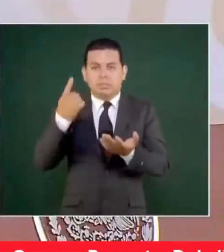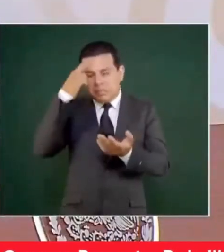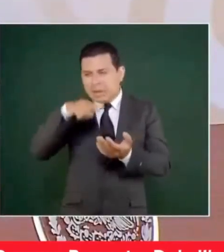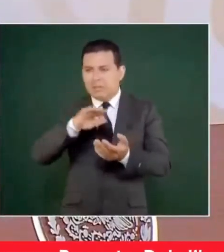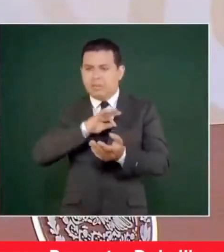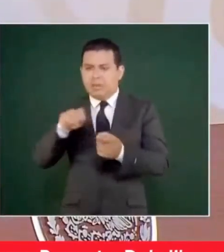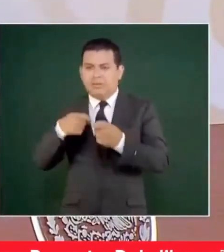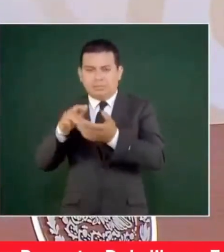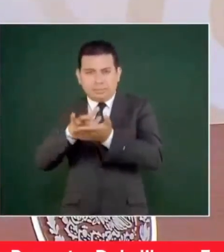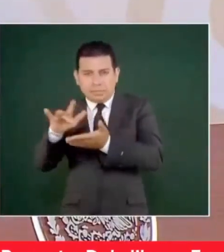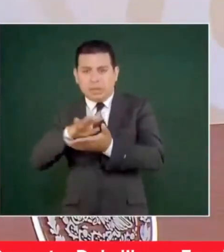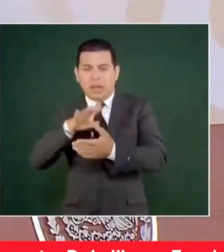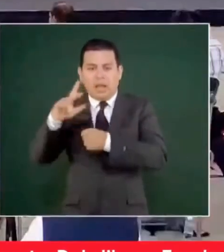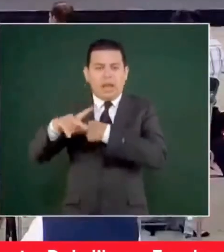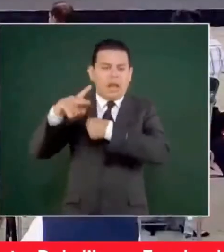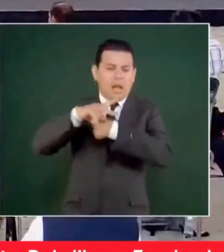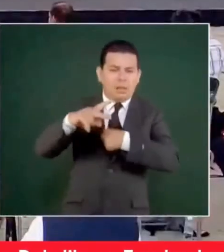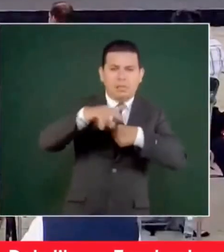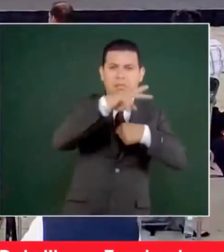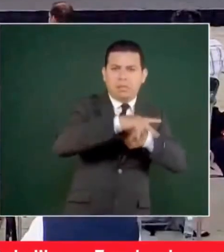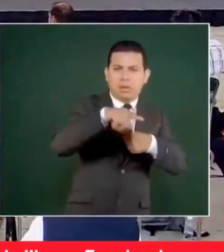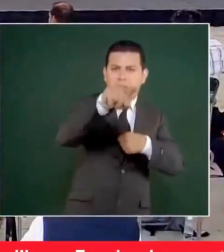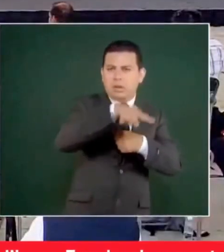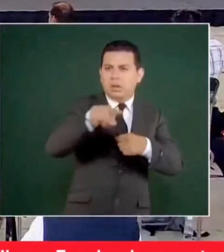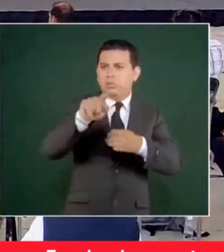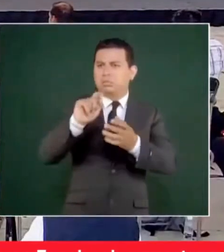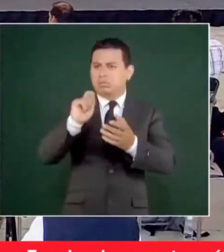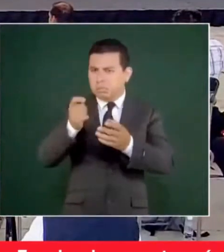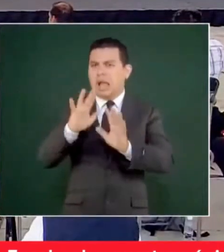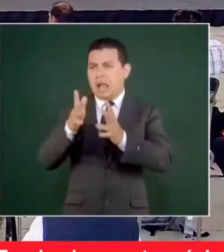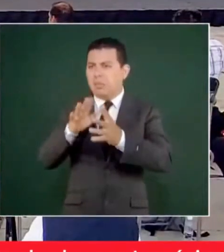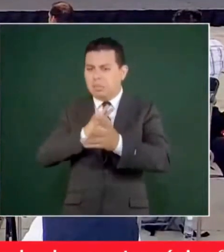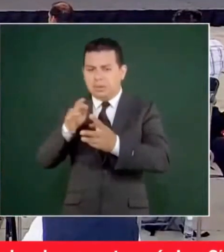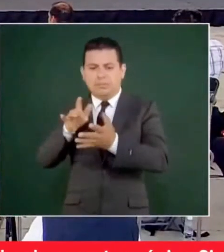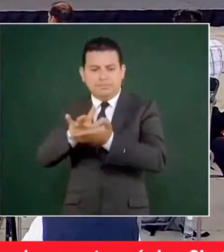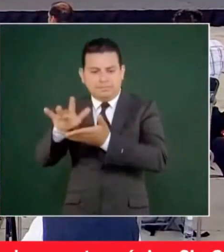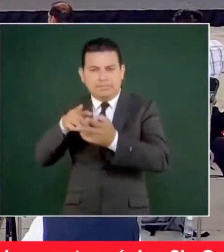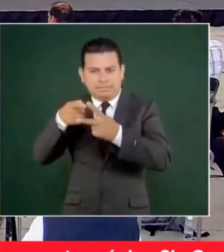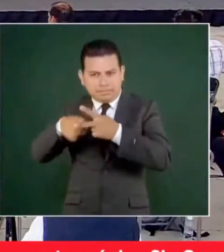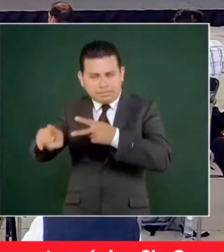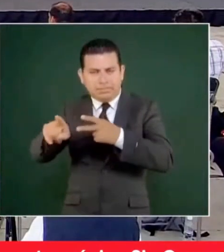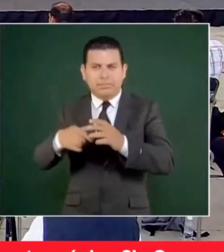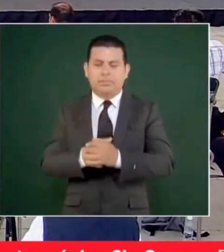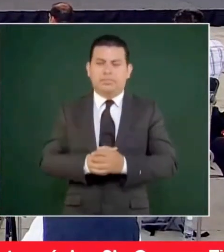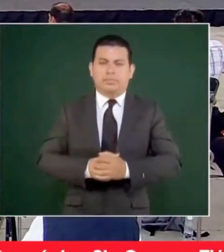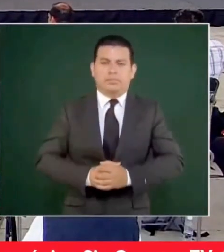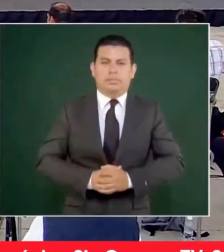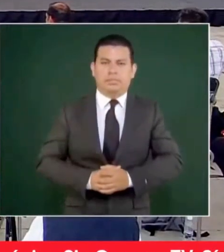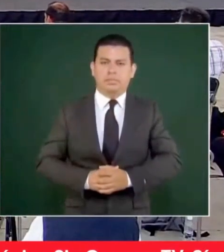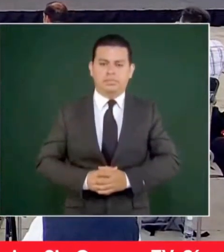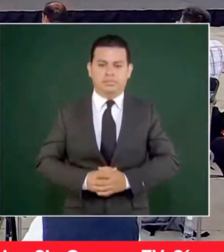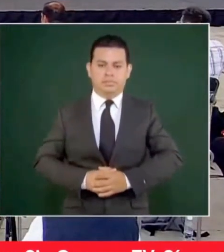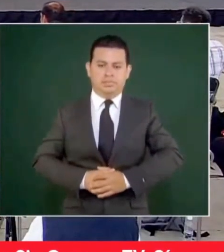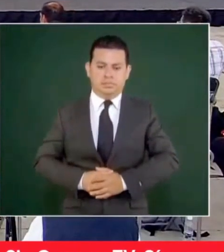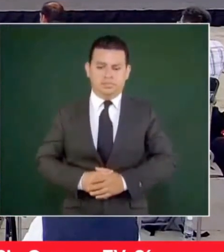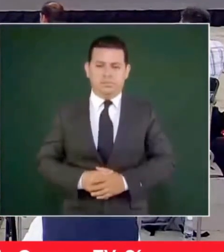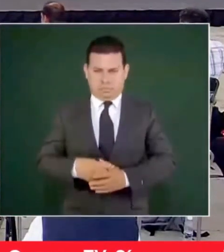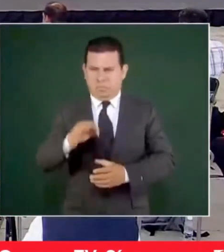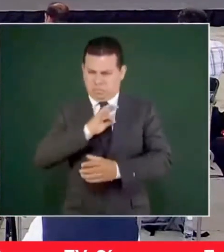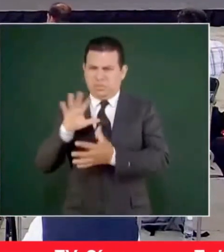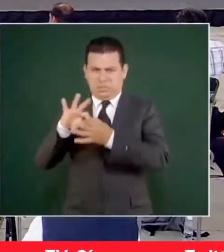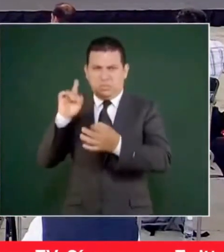pero hay países que tienen situaciones muy difíciles. ¿Por qué no platicas lo